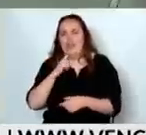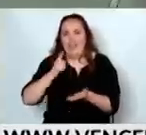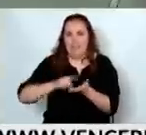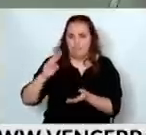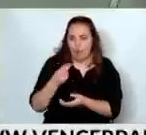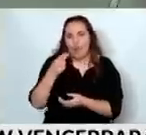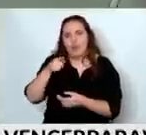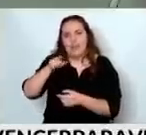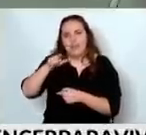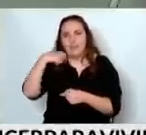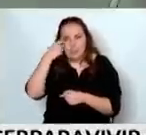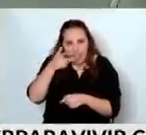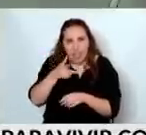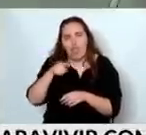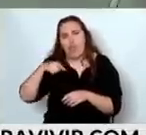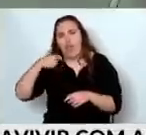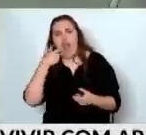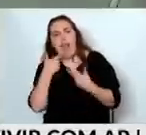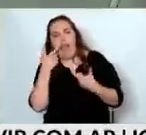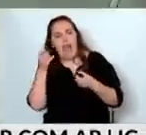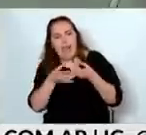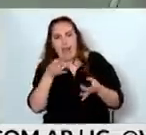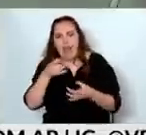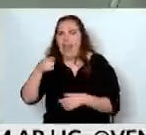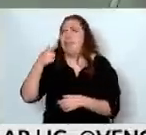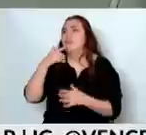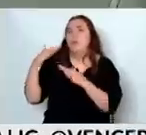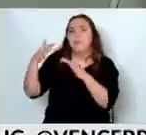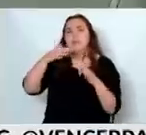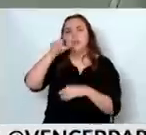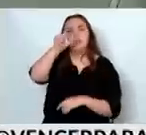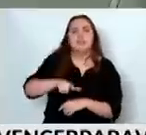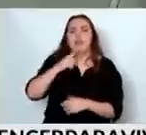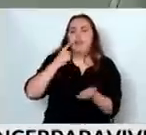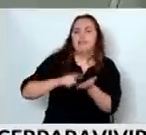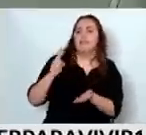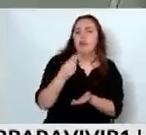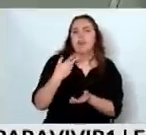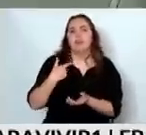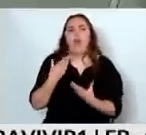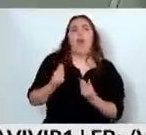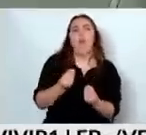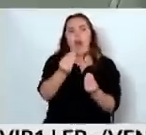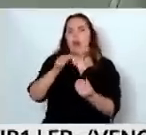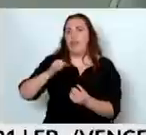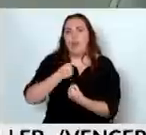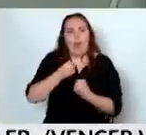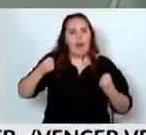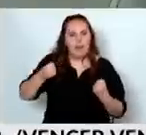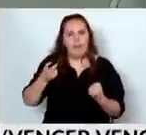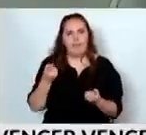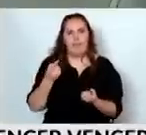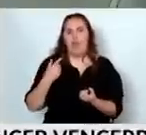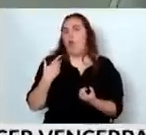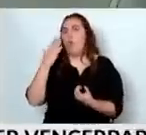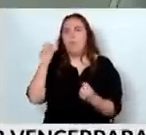persona que se suicida es un cobarde o es un valiente sí. o es una mala persona. Y yo les digo que no. O sea, Mati no fue ni cobarde,